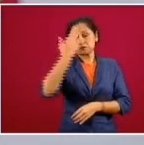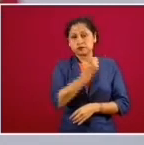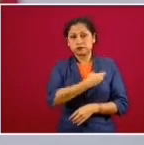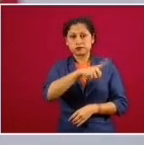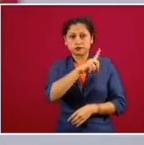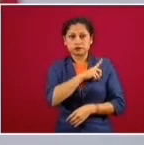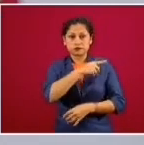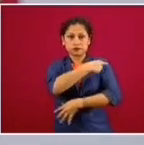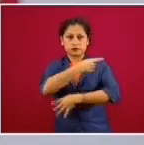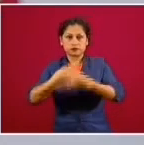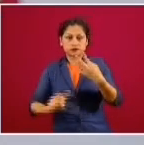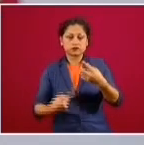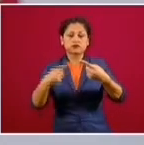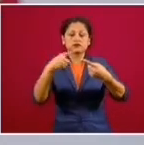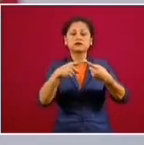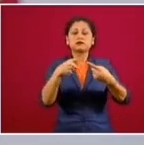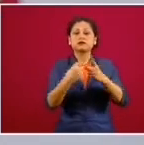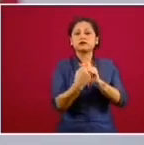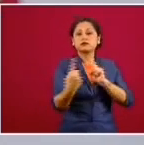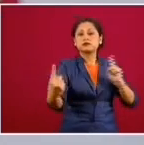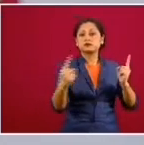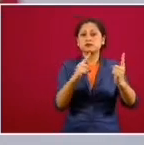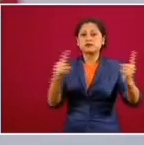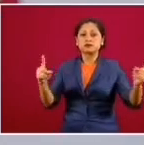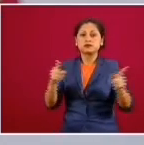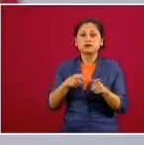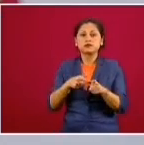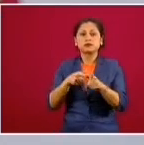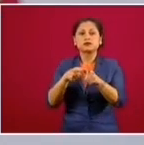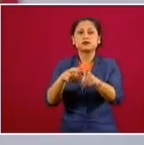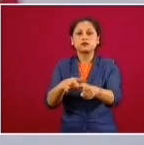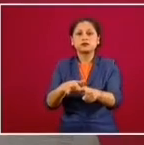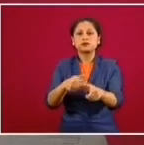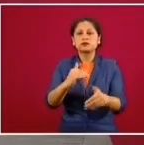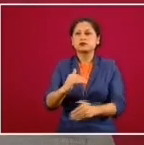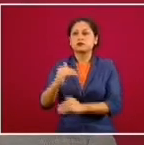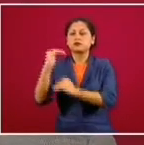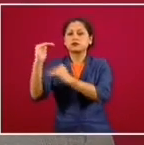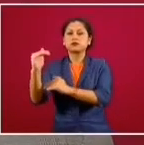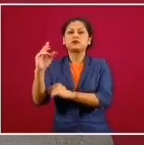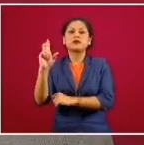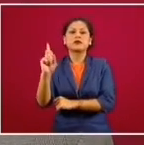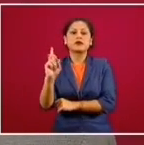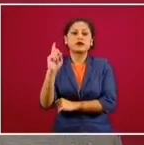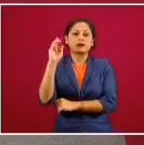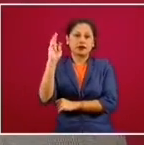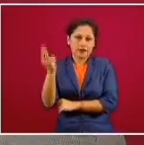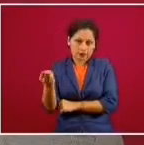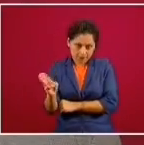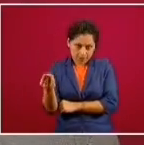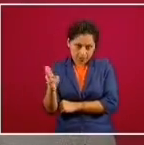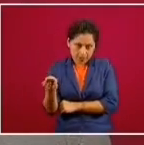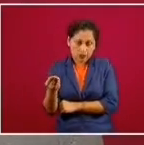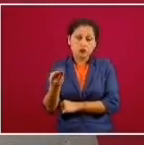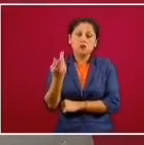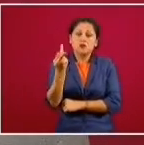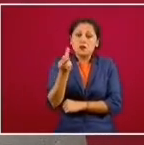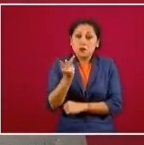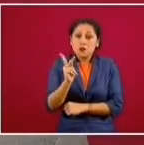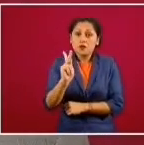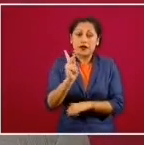Distancia permanecerá vigente hasta el 30 de mayo, pero en los municipios de baja o